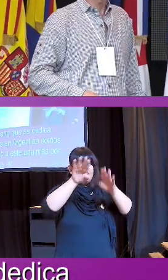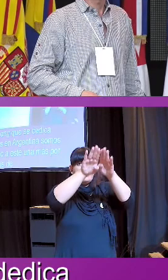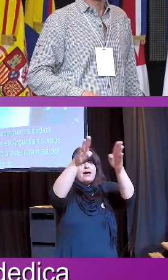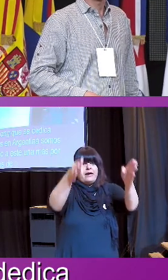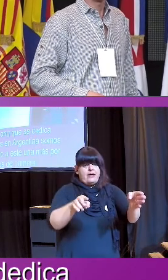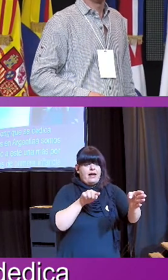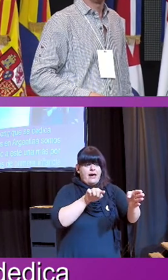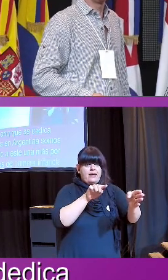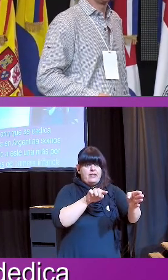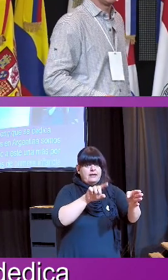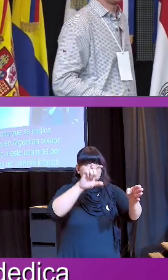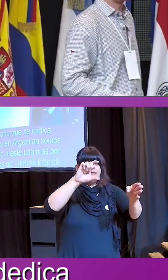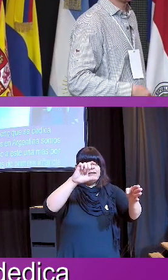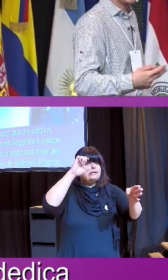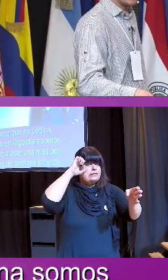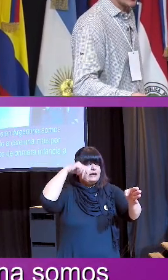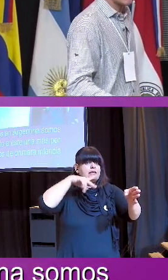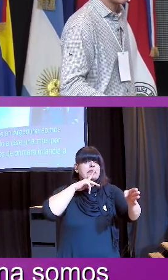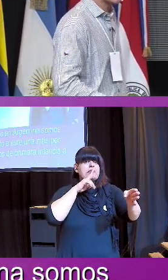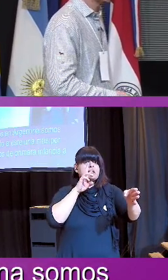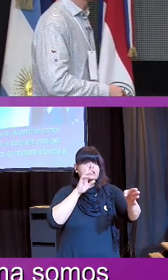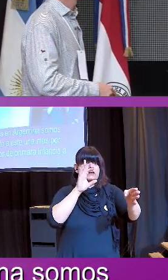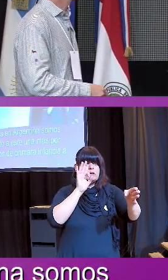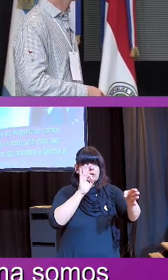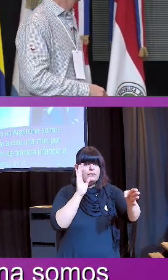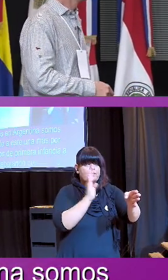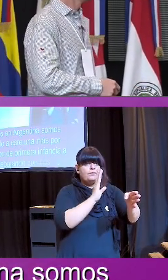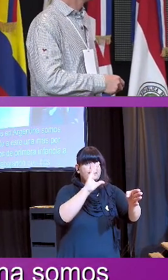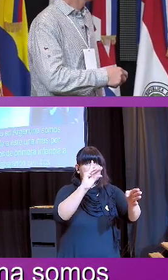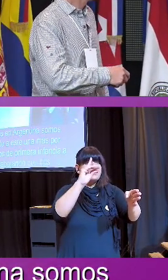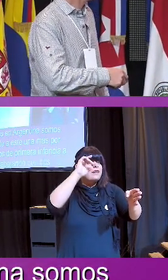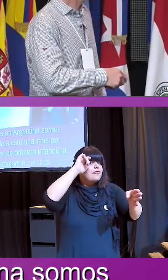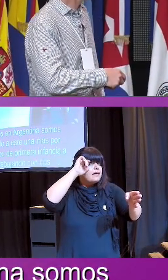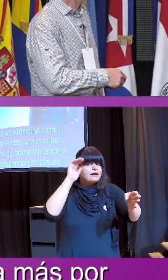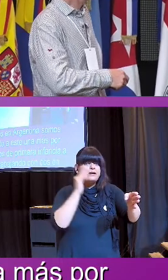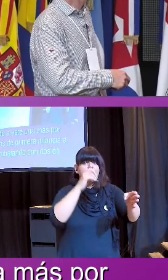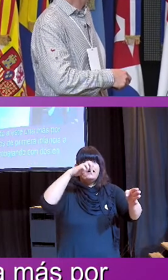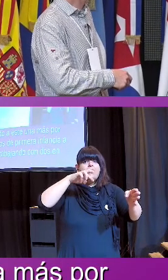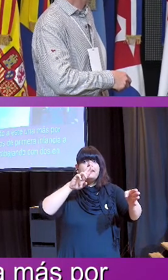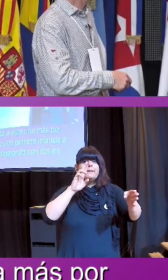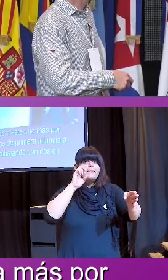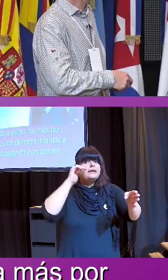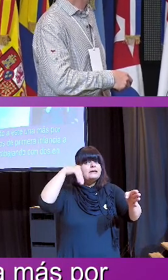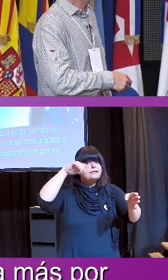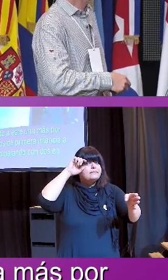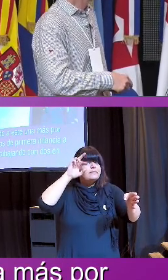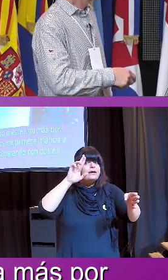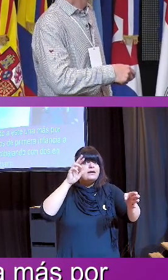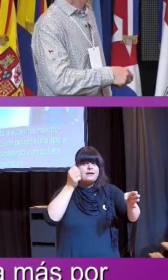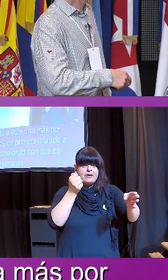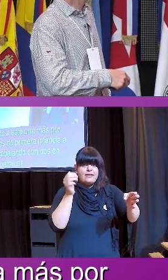primera infancia a varios, y este año ahora estamos trabajando con 2 en Barracas, en 2 CPI de